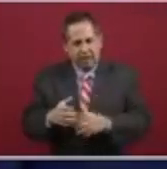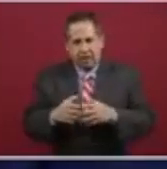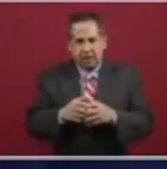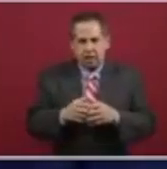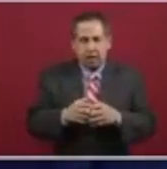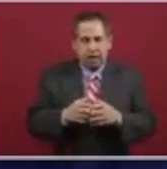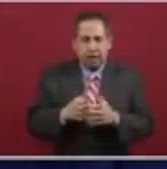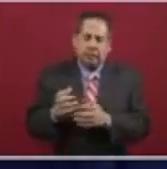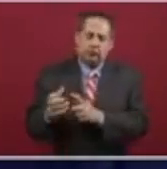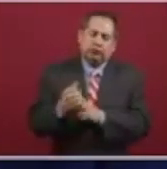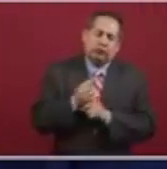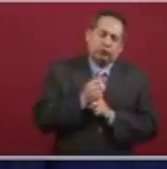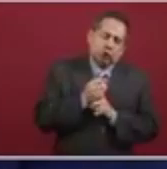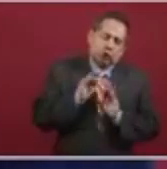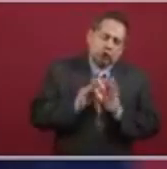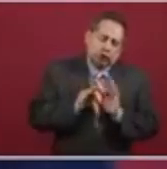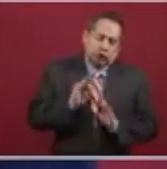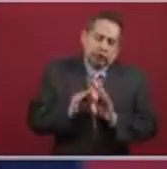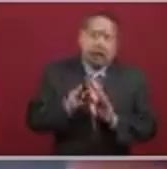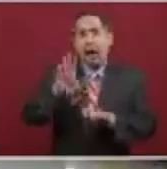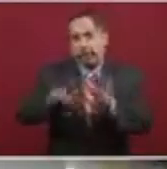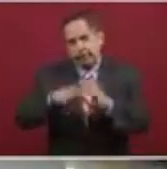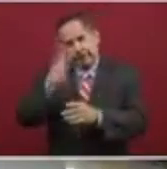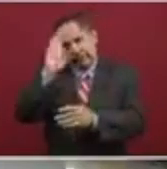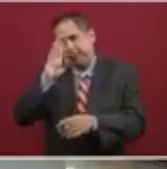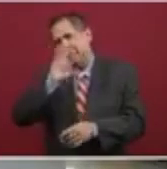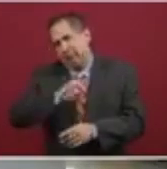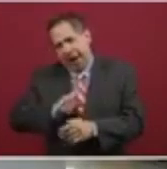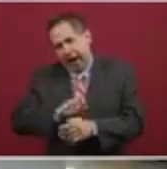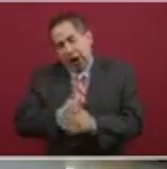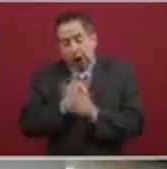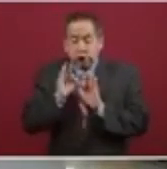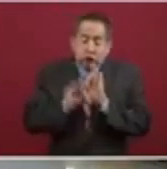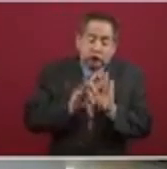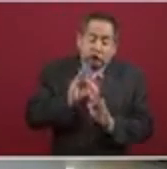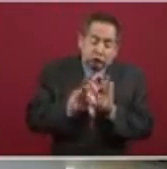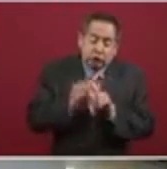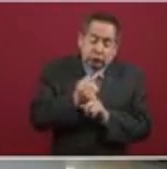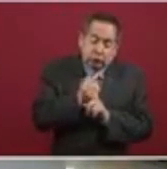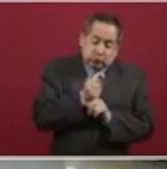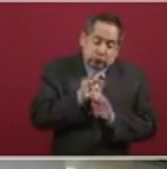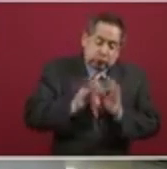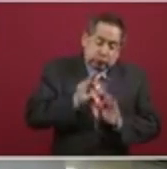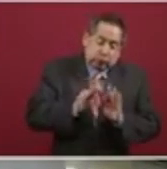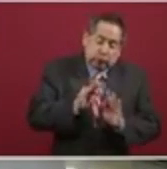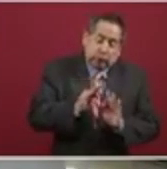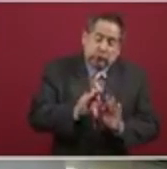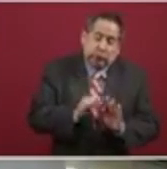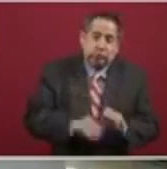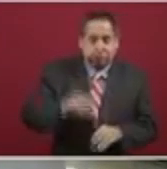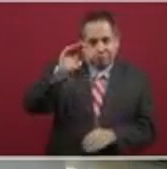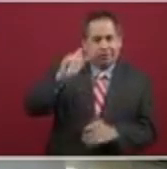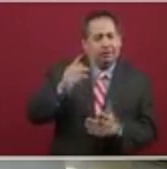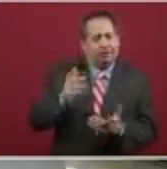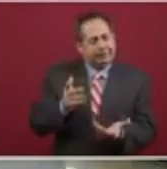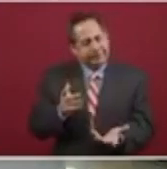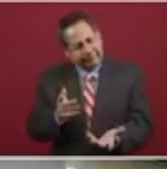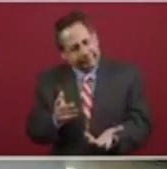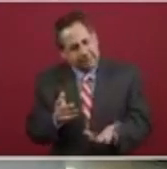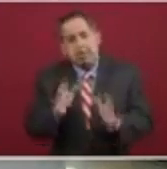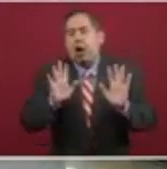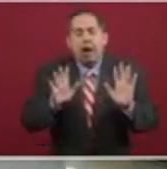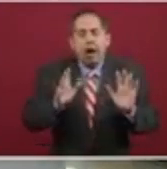mano en algunas ocasiones, pero son nuestras costumbres,